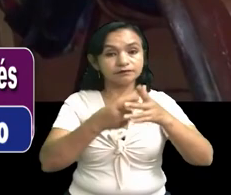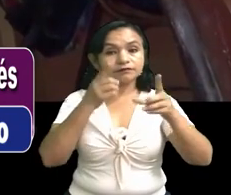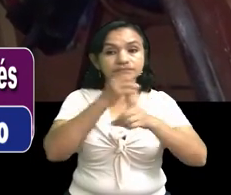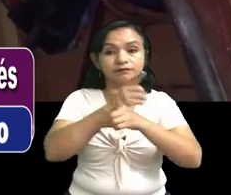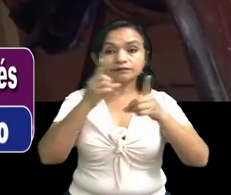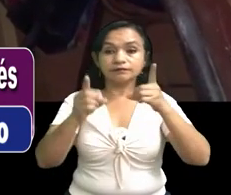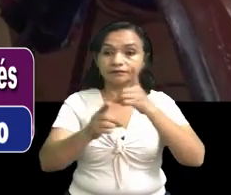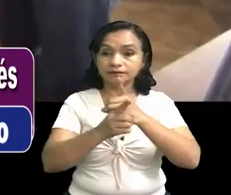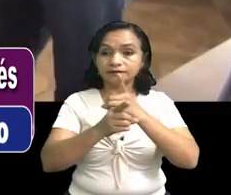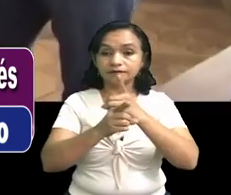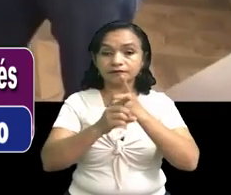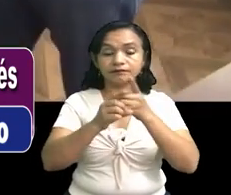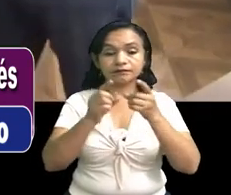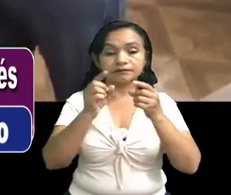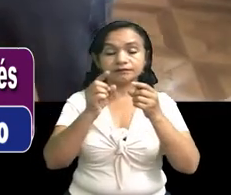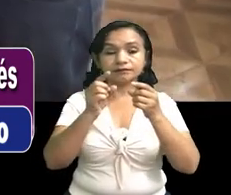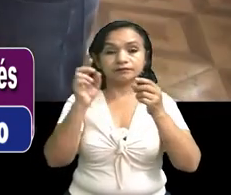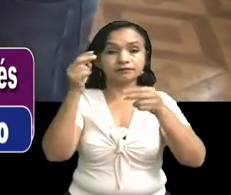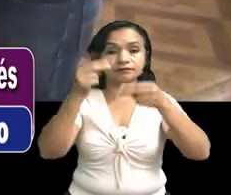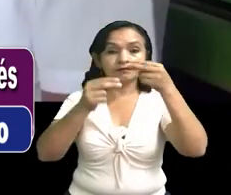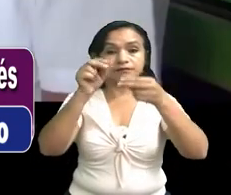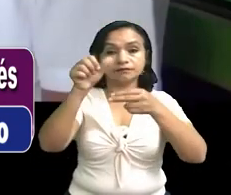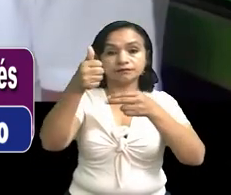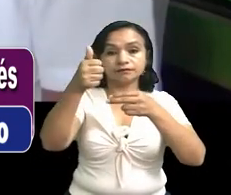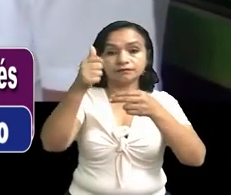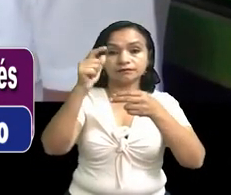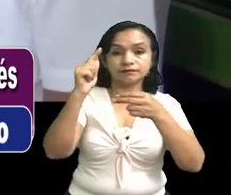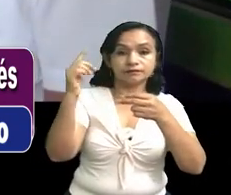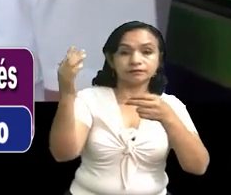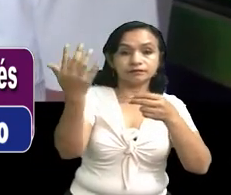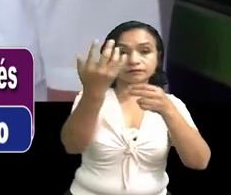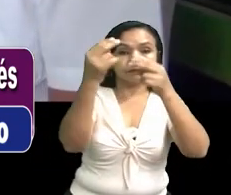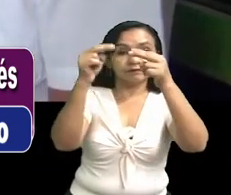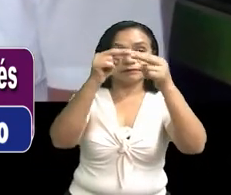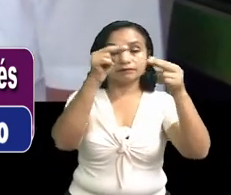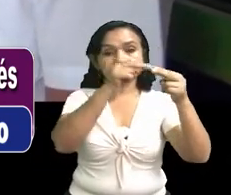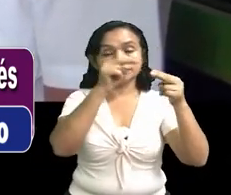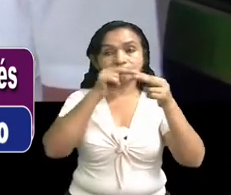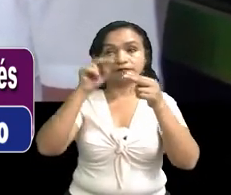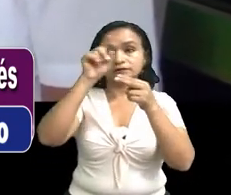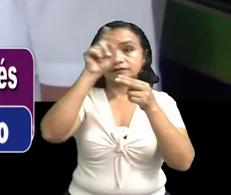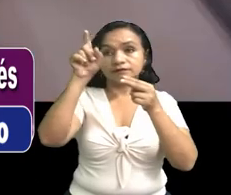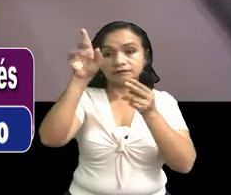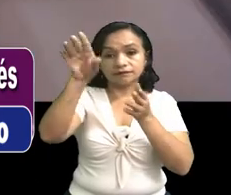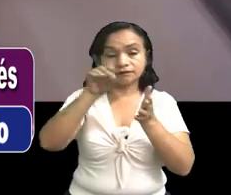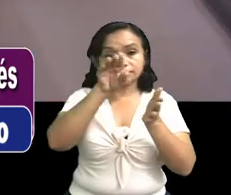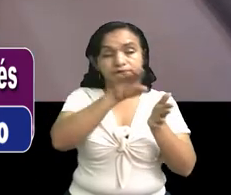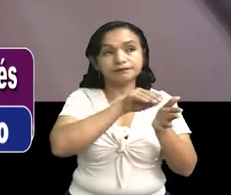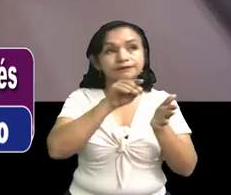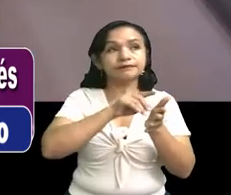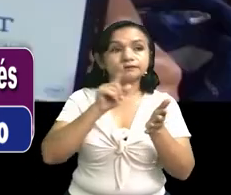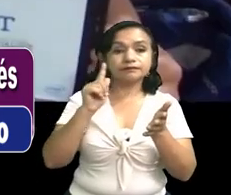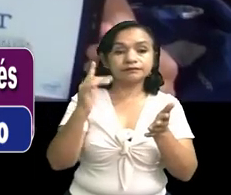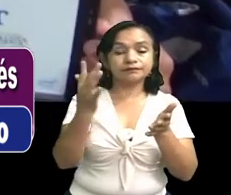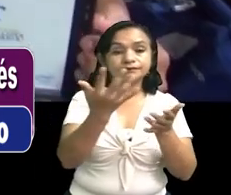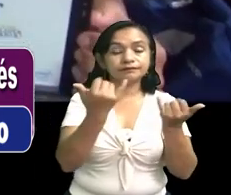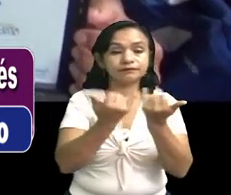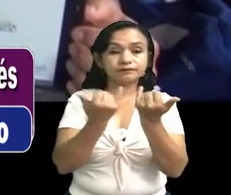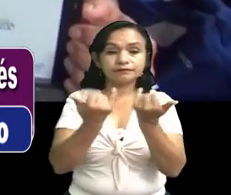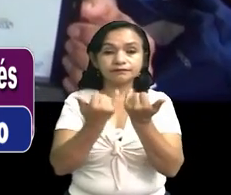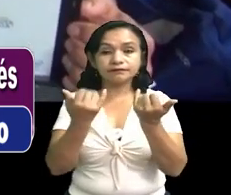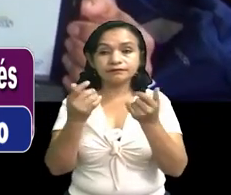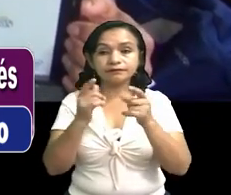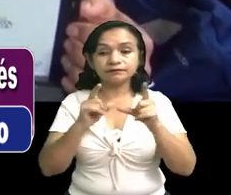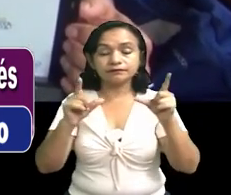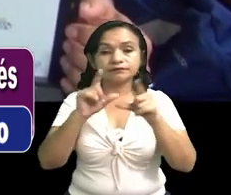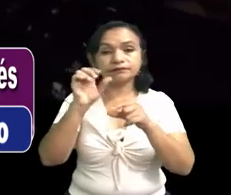tema del Wi-Fi 6, o sea, de todo lo que es la conectividad. Okay. Entonces, nosotros vamos a entrar ya con la instalación